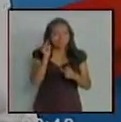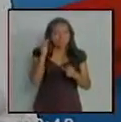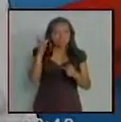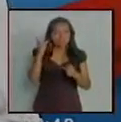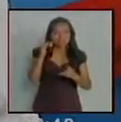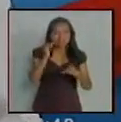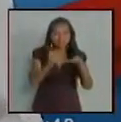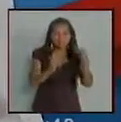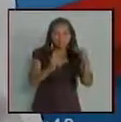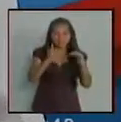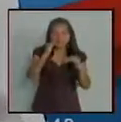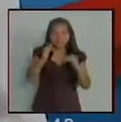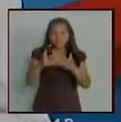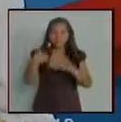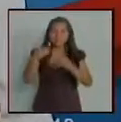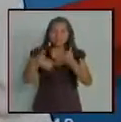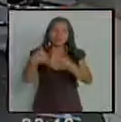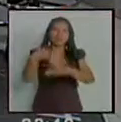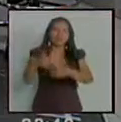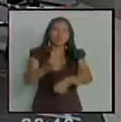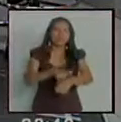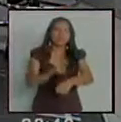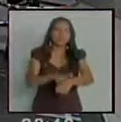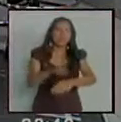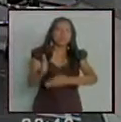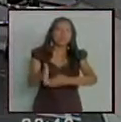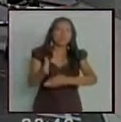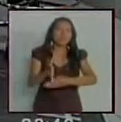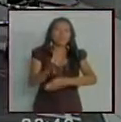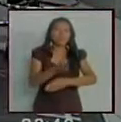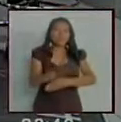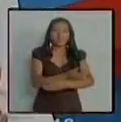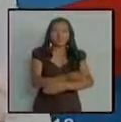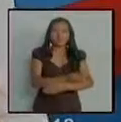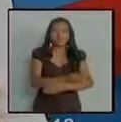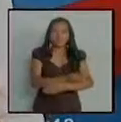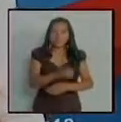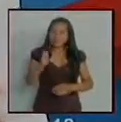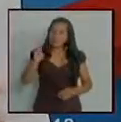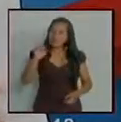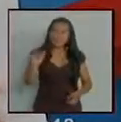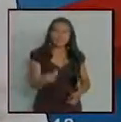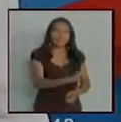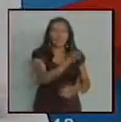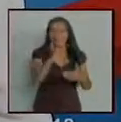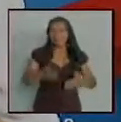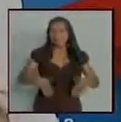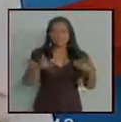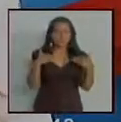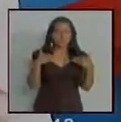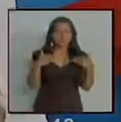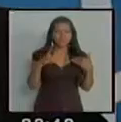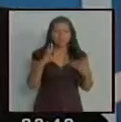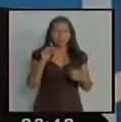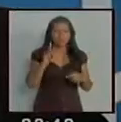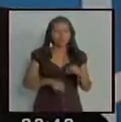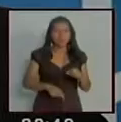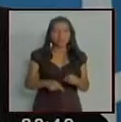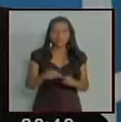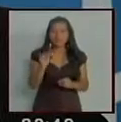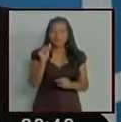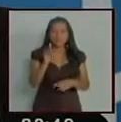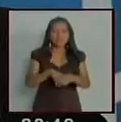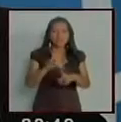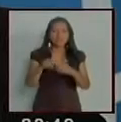va haciendo un continuo seguimiento. Es todo un proceso. Es todo un proceso. O sea, y eso es de por vida, ¿no?, en las personas adultas, igual que en los niños, porque ella es